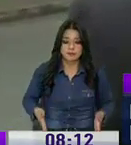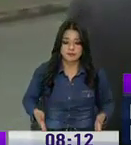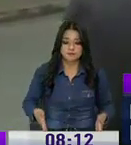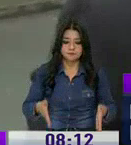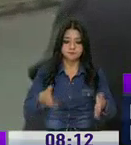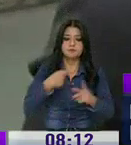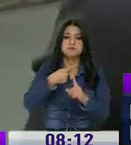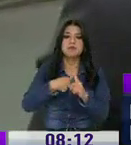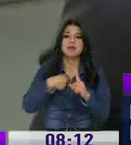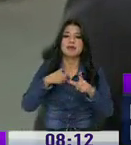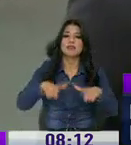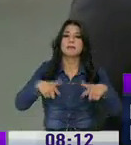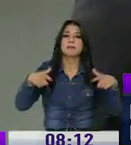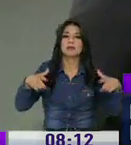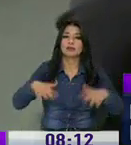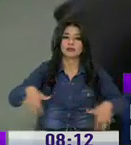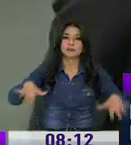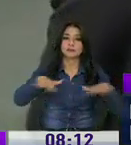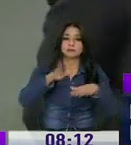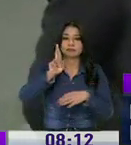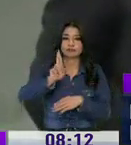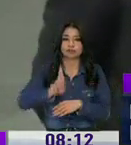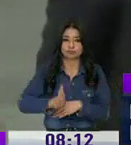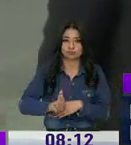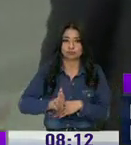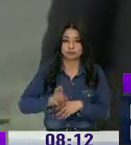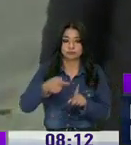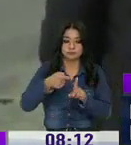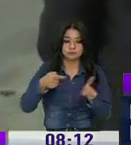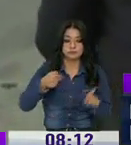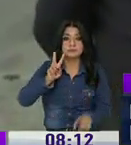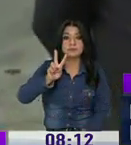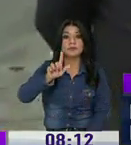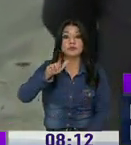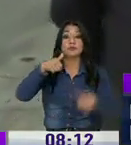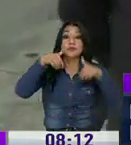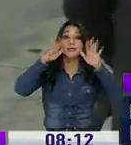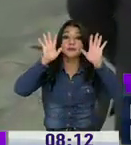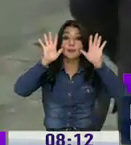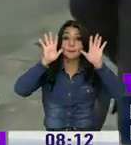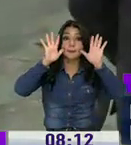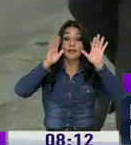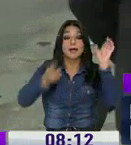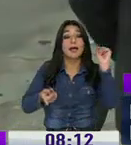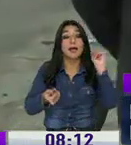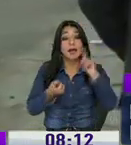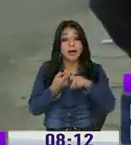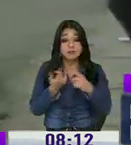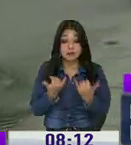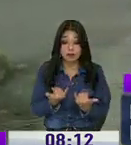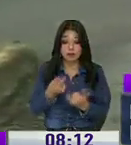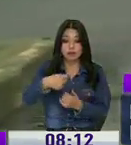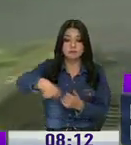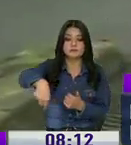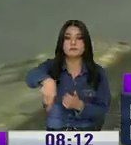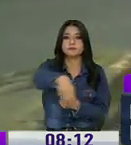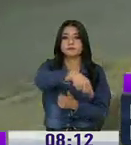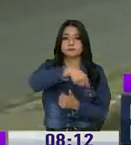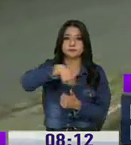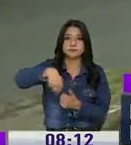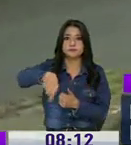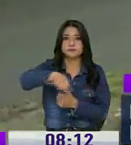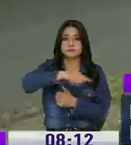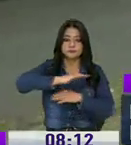del mercado mayorista desde el 21 de diciembre. Se va a trabajar hoy en el redondel, en todo lo que